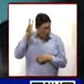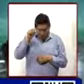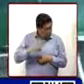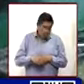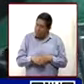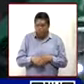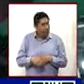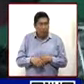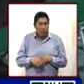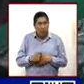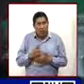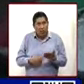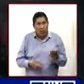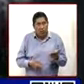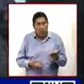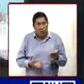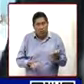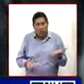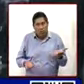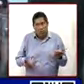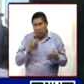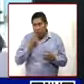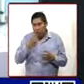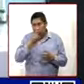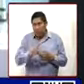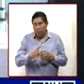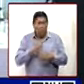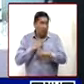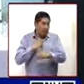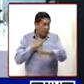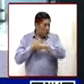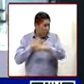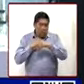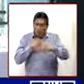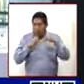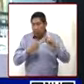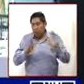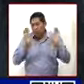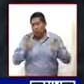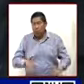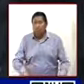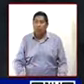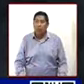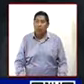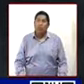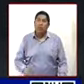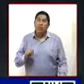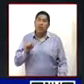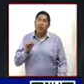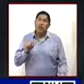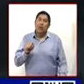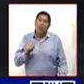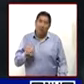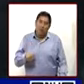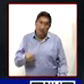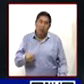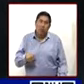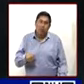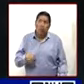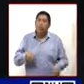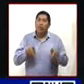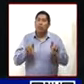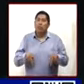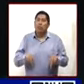cumple? No es algo llamativo, entonces no es algo tan visible como... Sí, generalmente son para personas